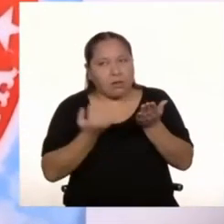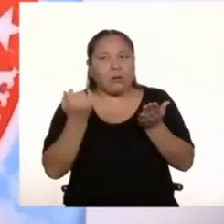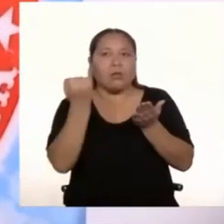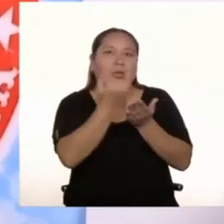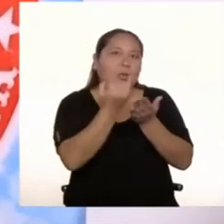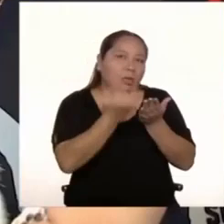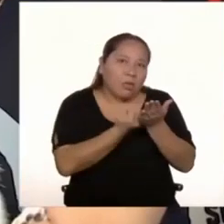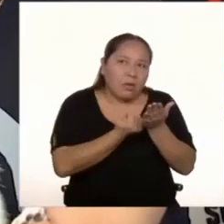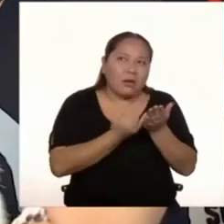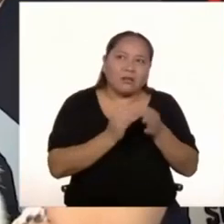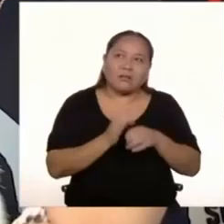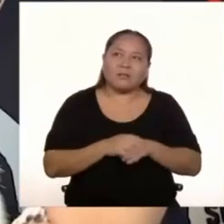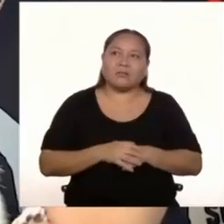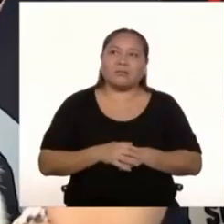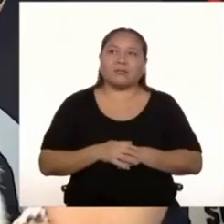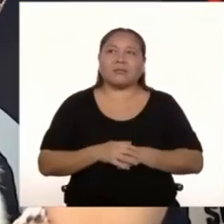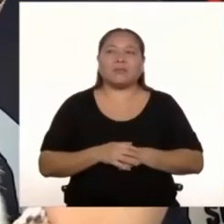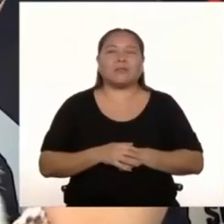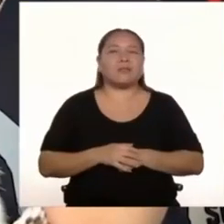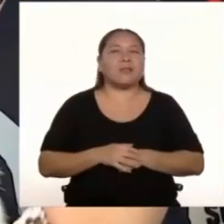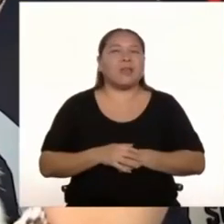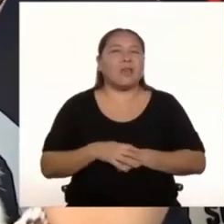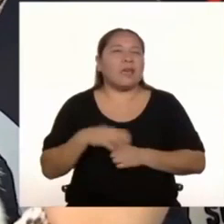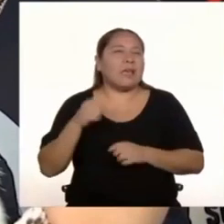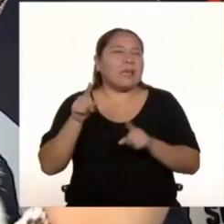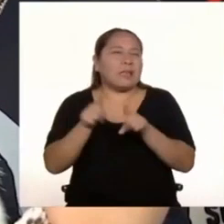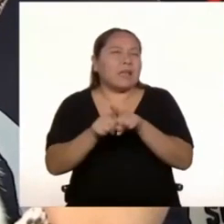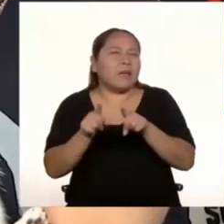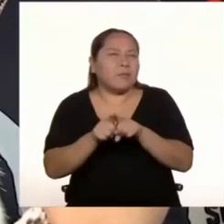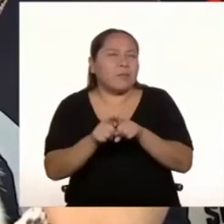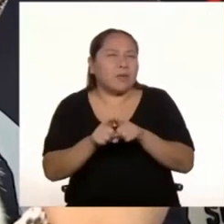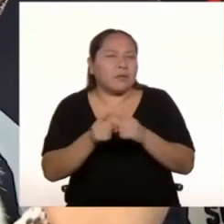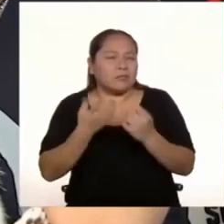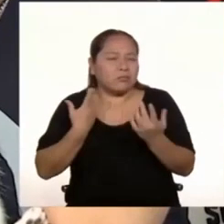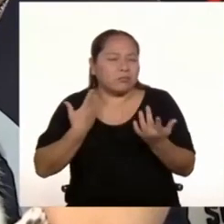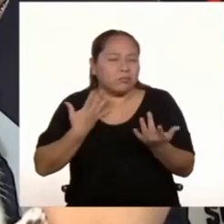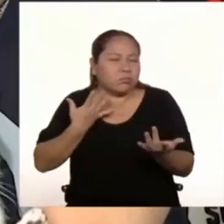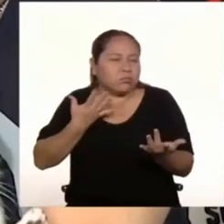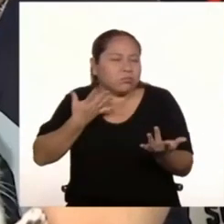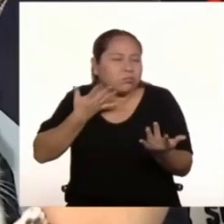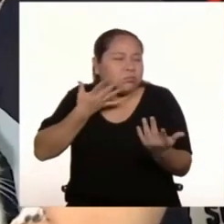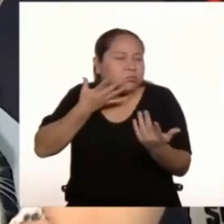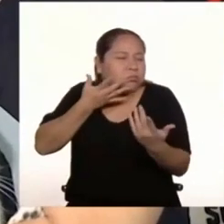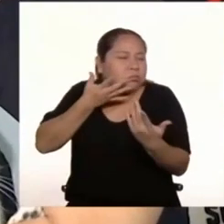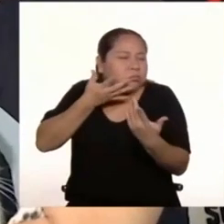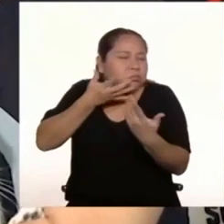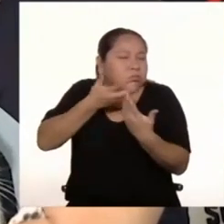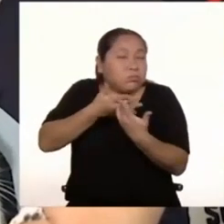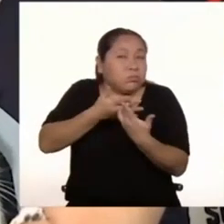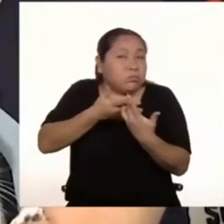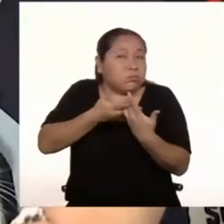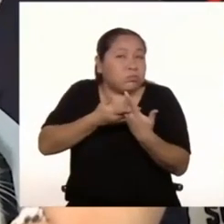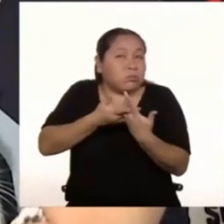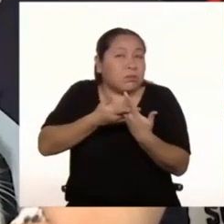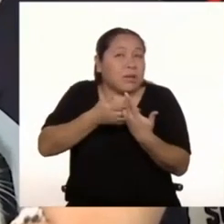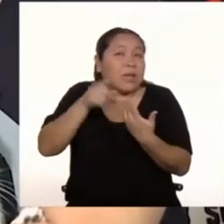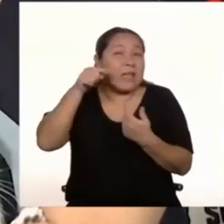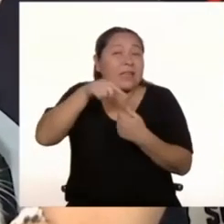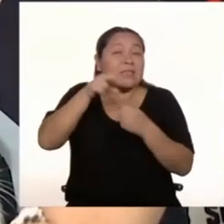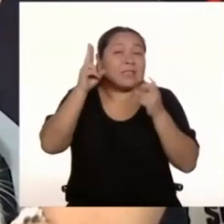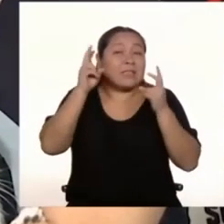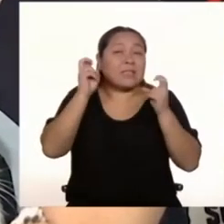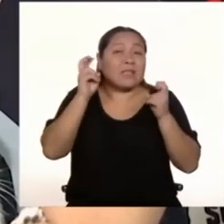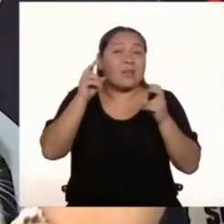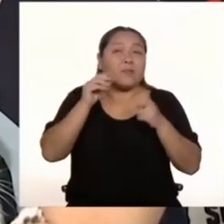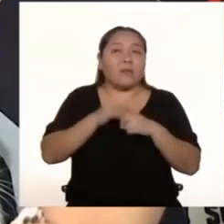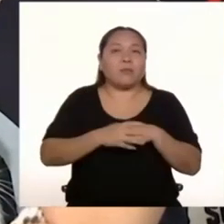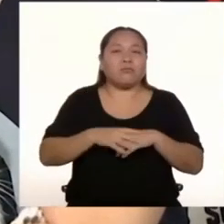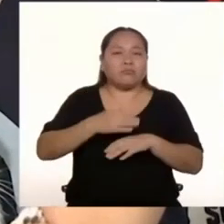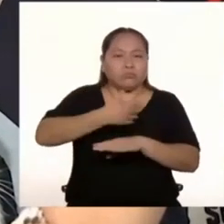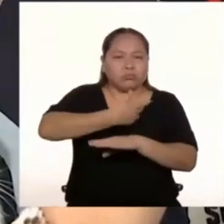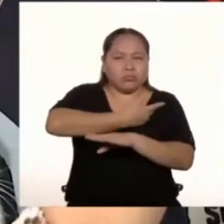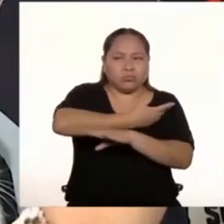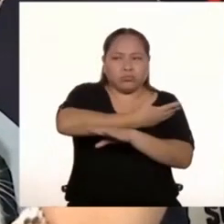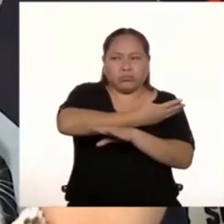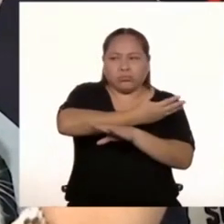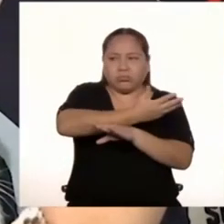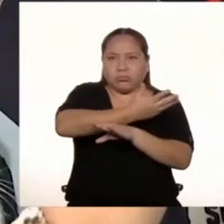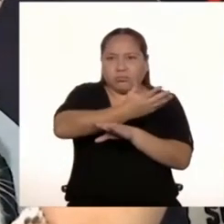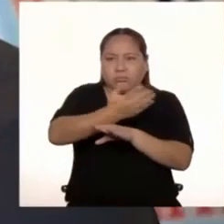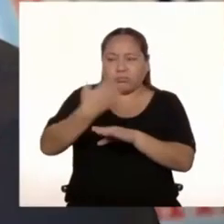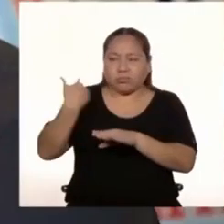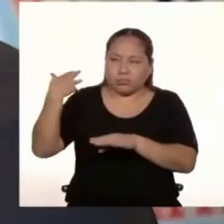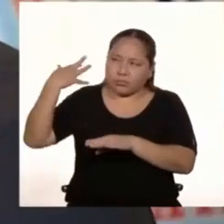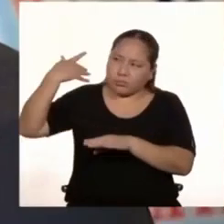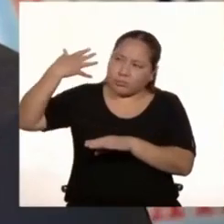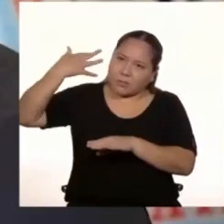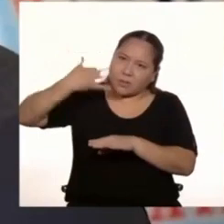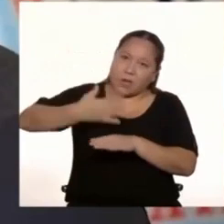que todo, el apego de este tema era, con el tiempo, comparar un poco a